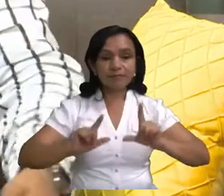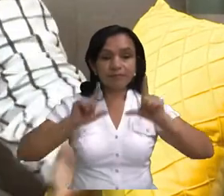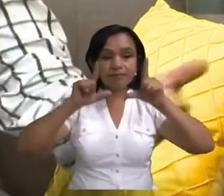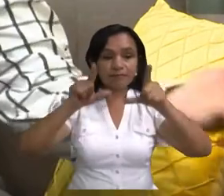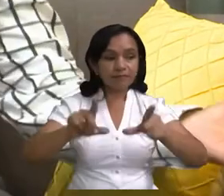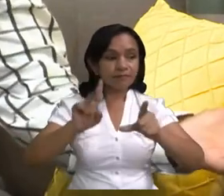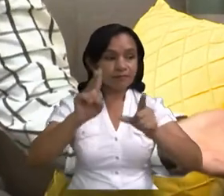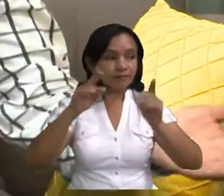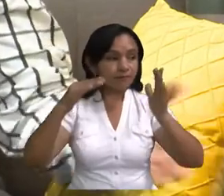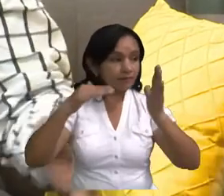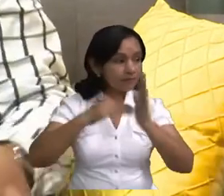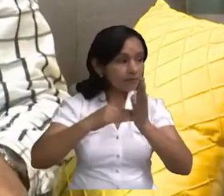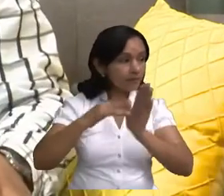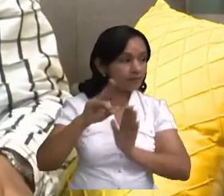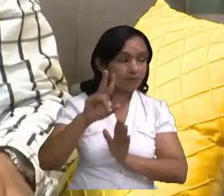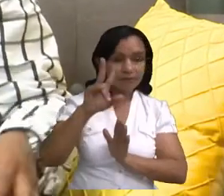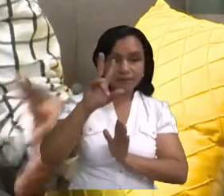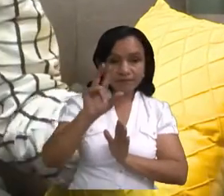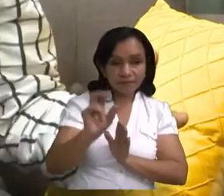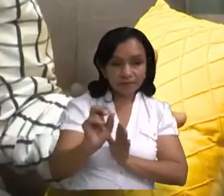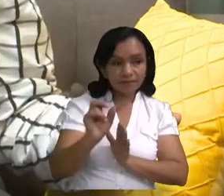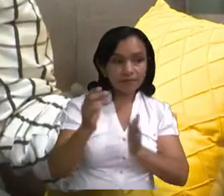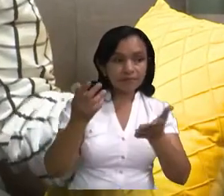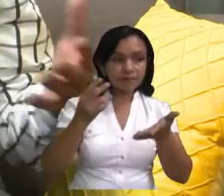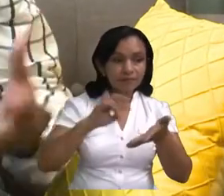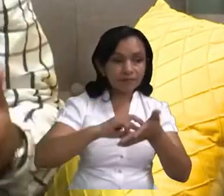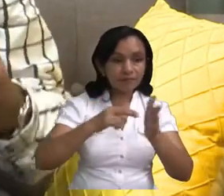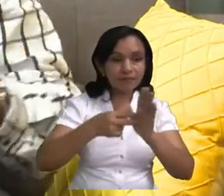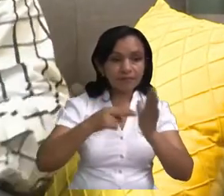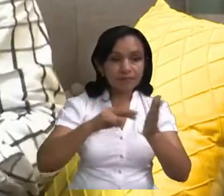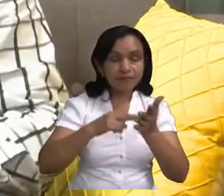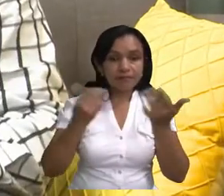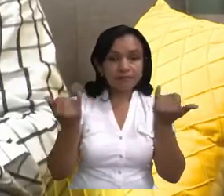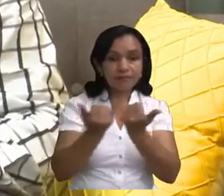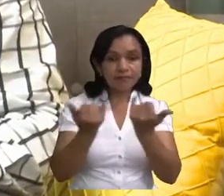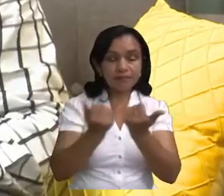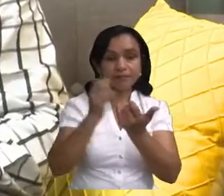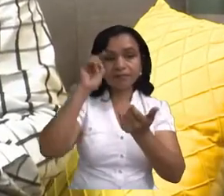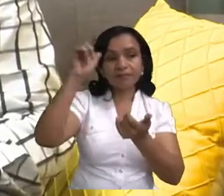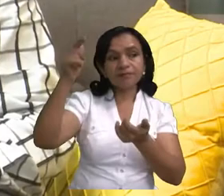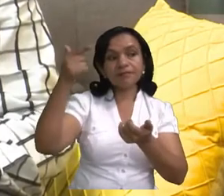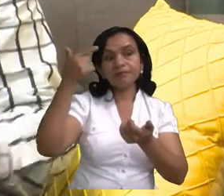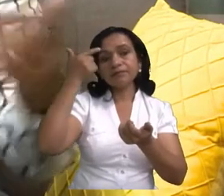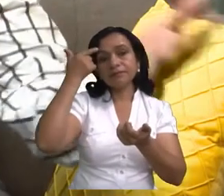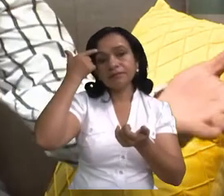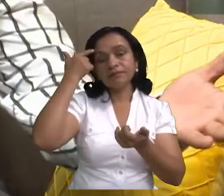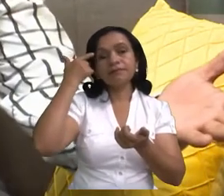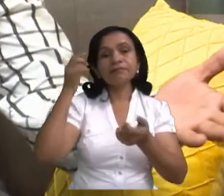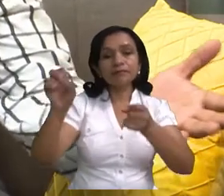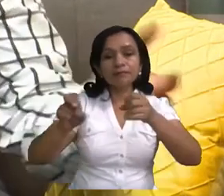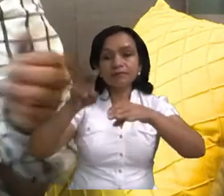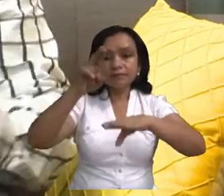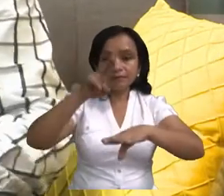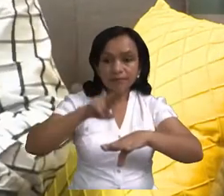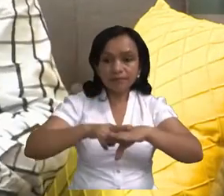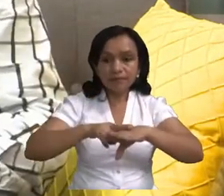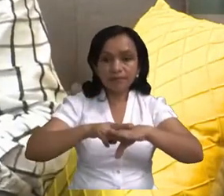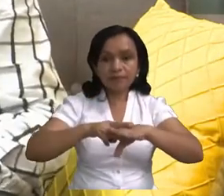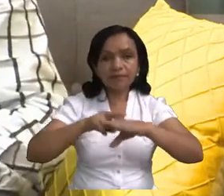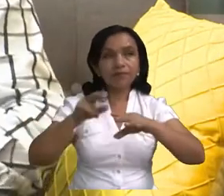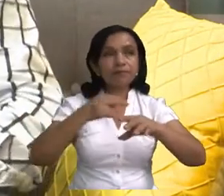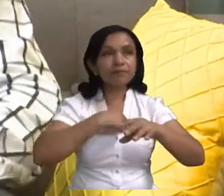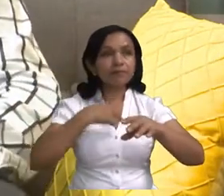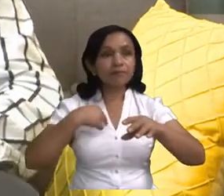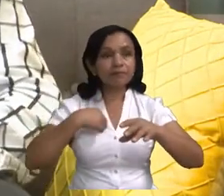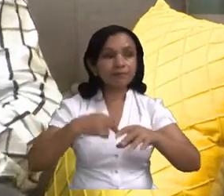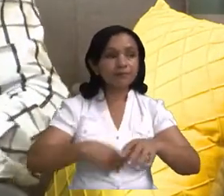2020 en la educación superior y lo que implica el acompañamiento del gobierno de Reconciliación y Unidad Nacional a través de ese